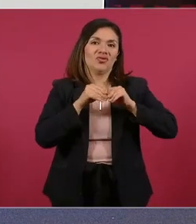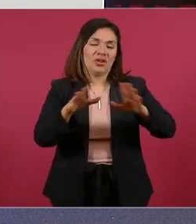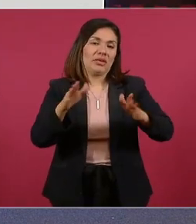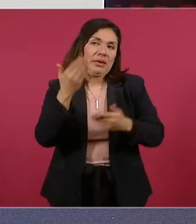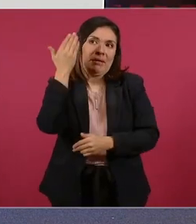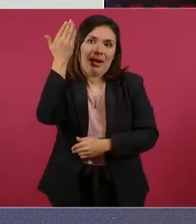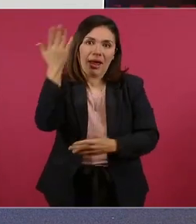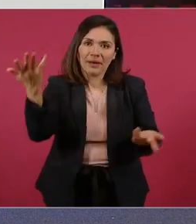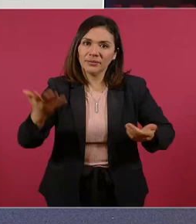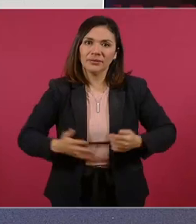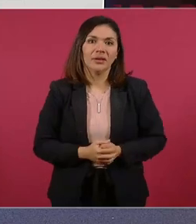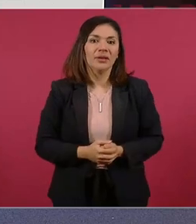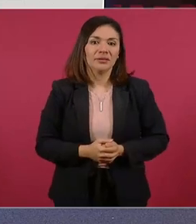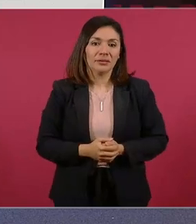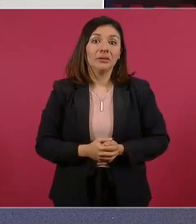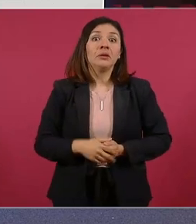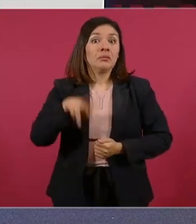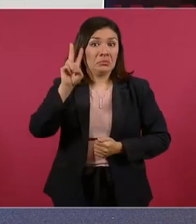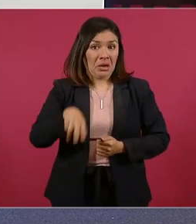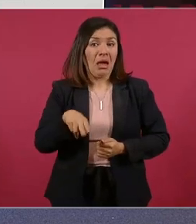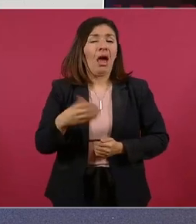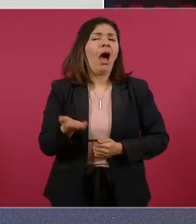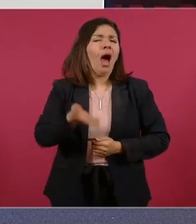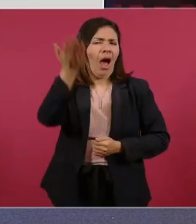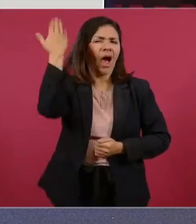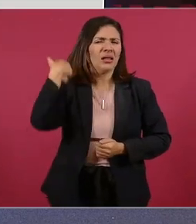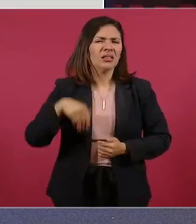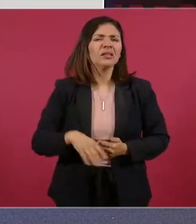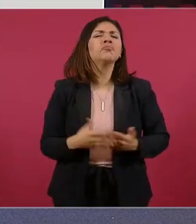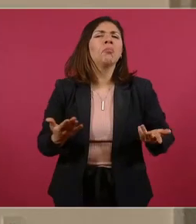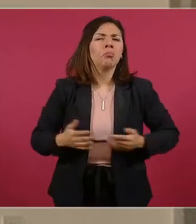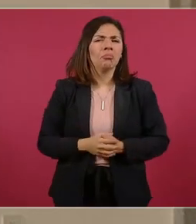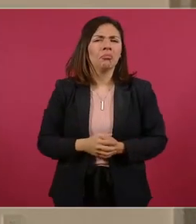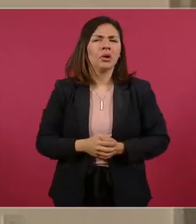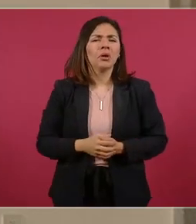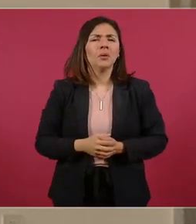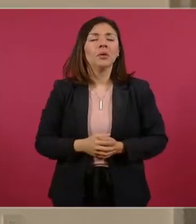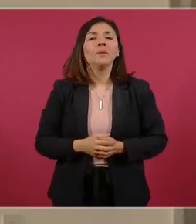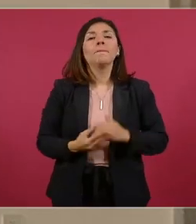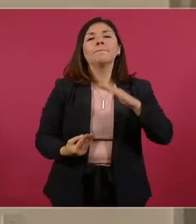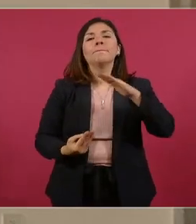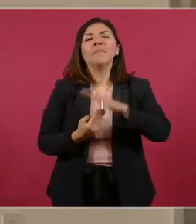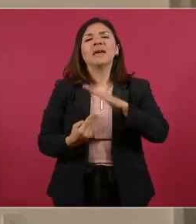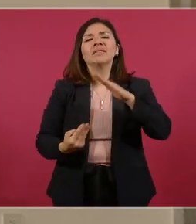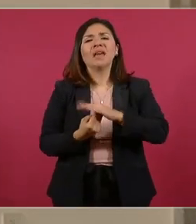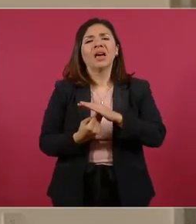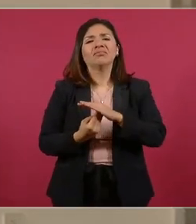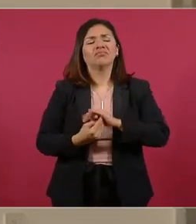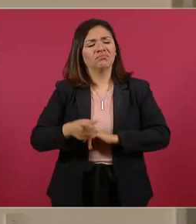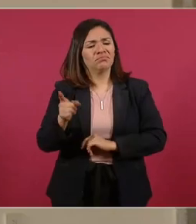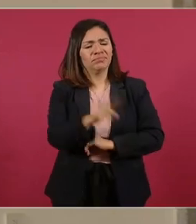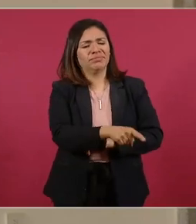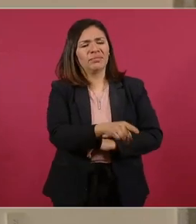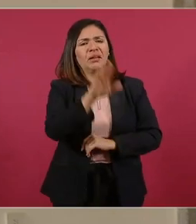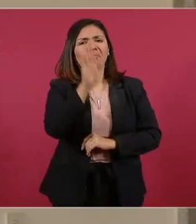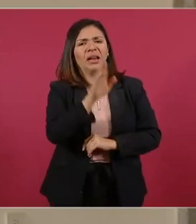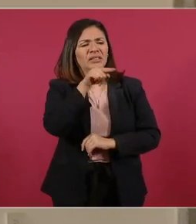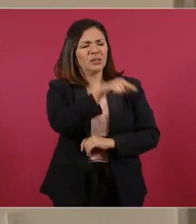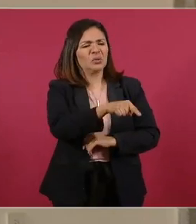Porque antes lo sentaban a uno en la mesa de los acusados,